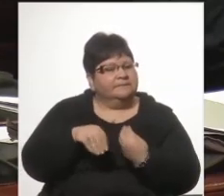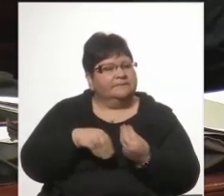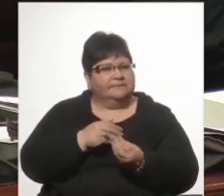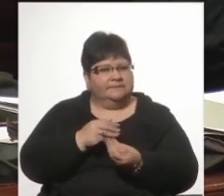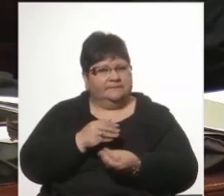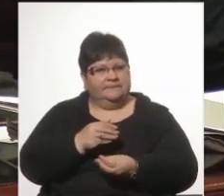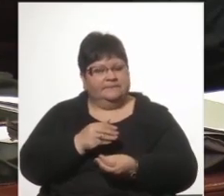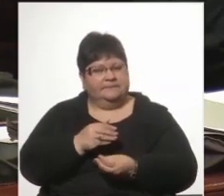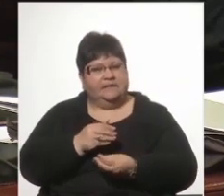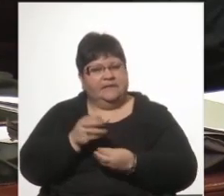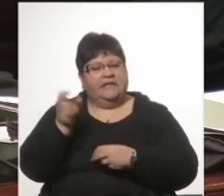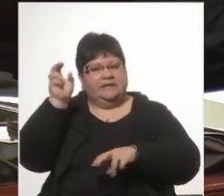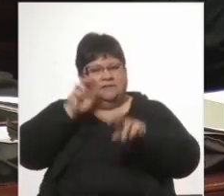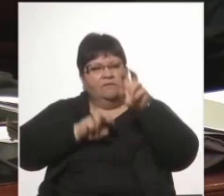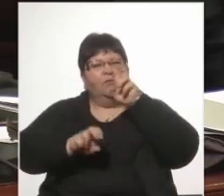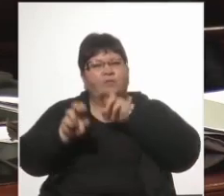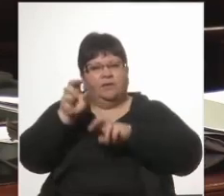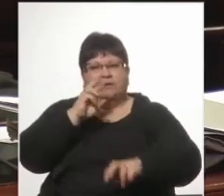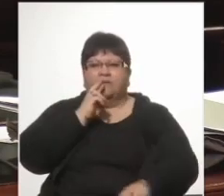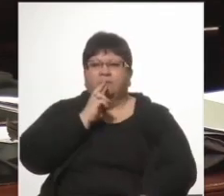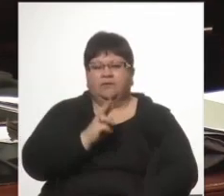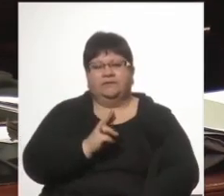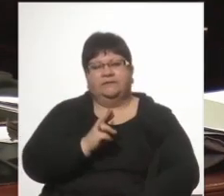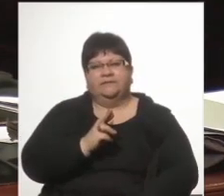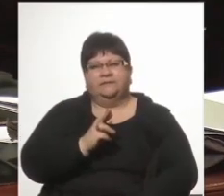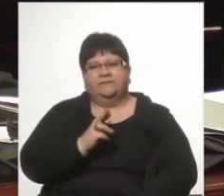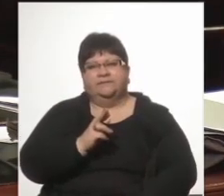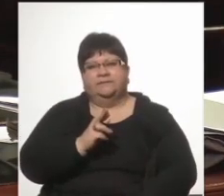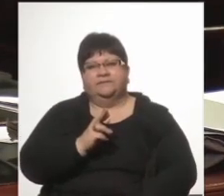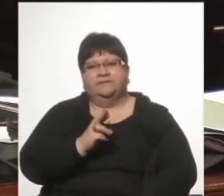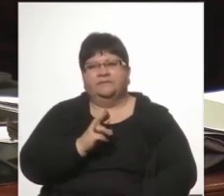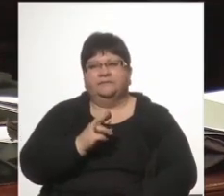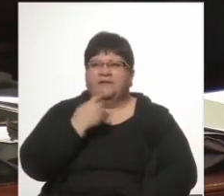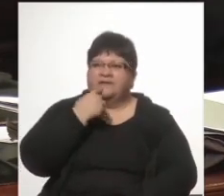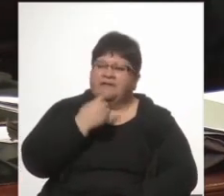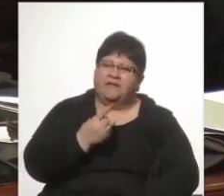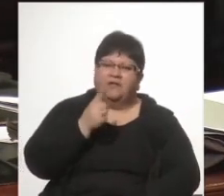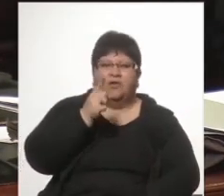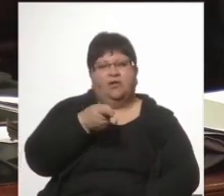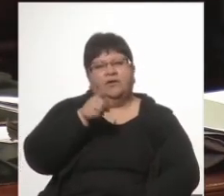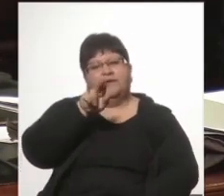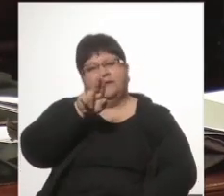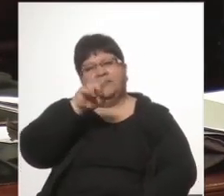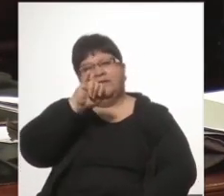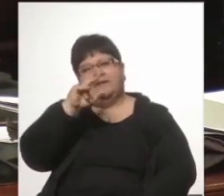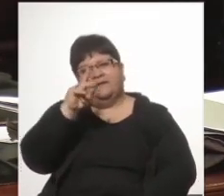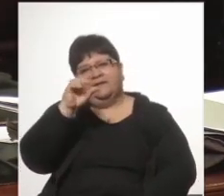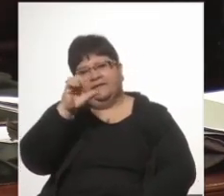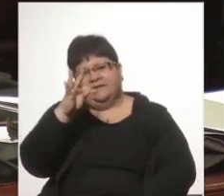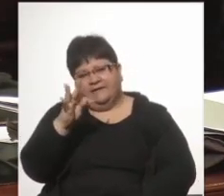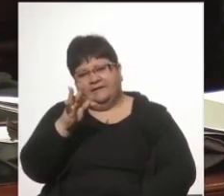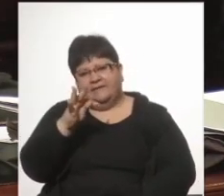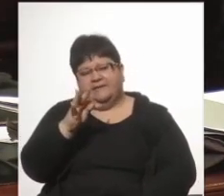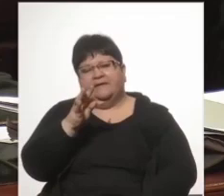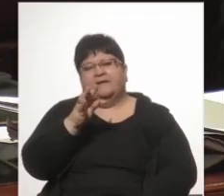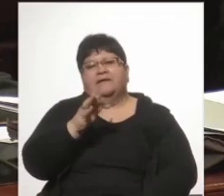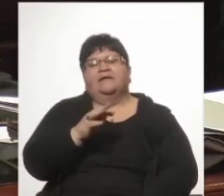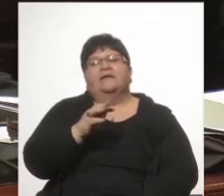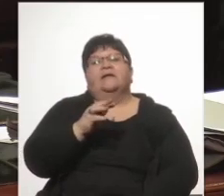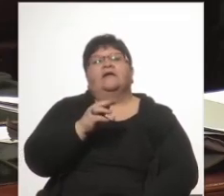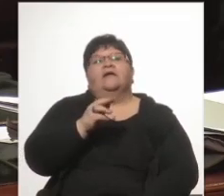buscan una respuesta. Me refiero a Oscar Guidet, Jaime Oroza García,